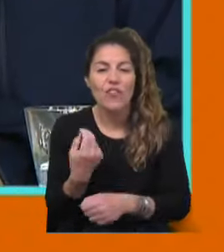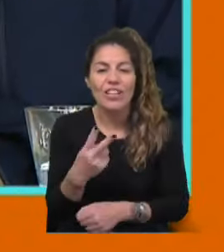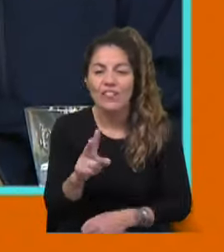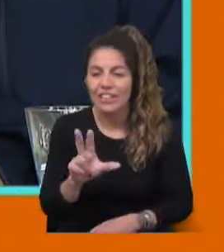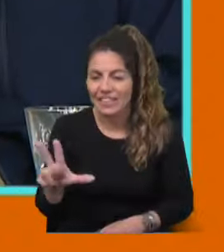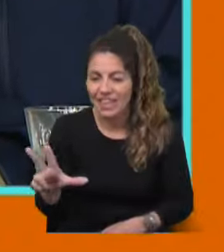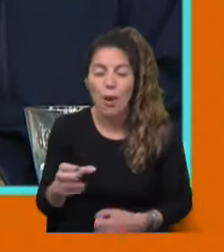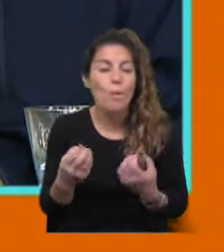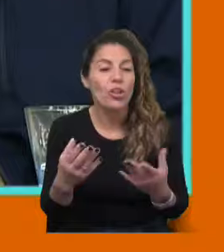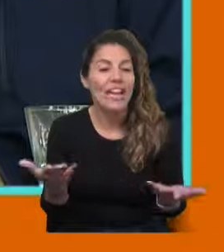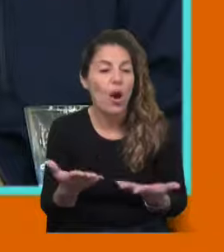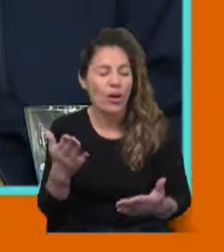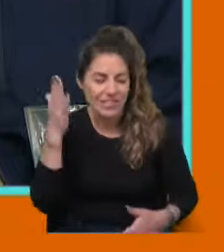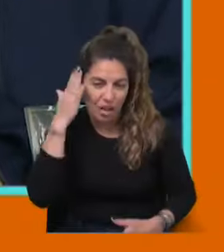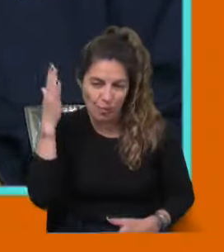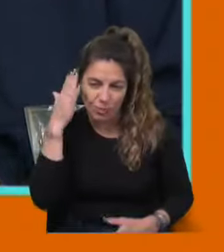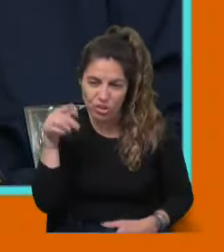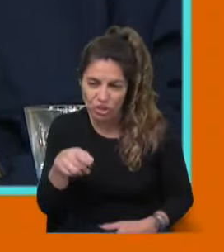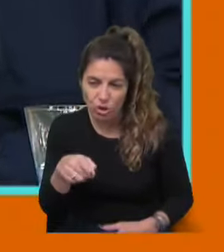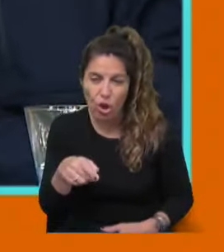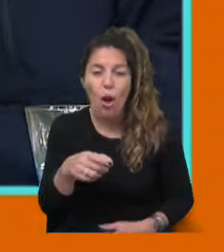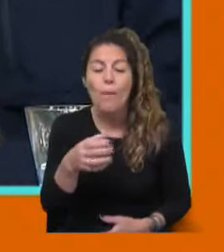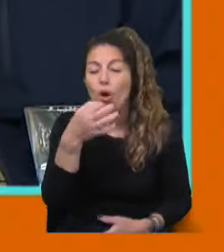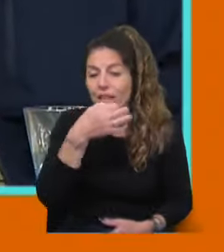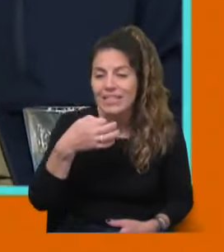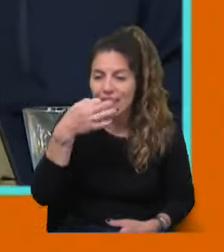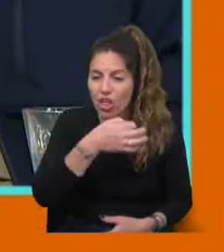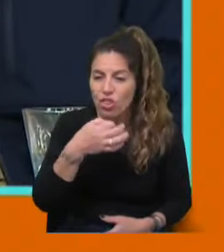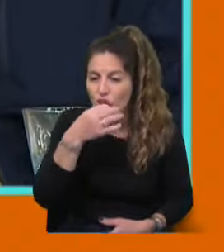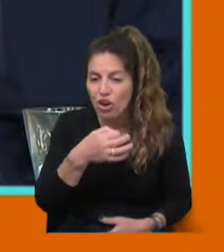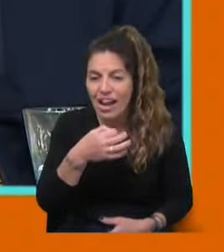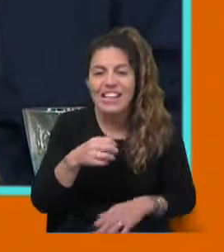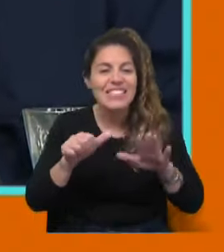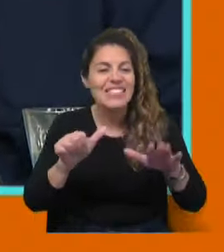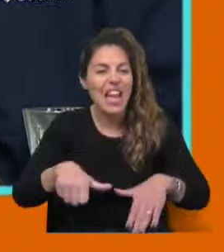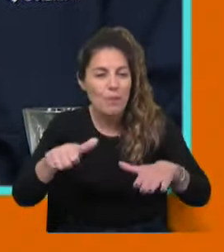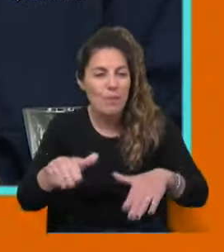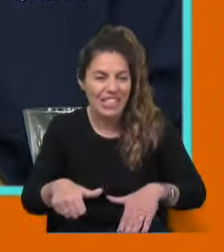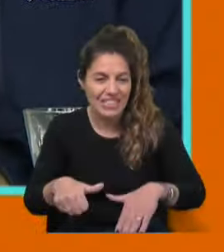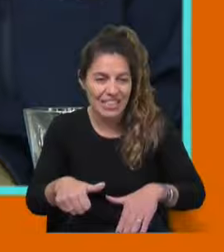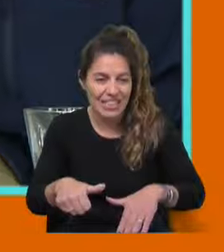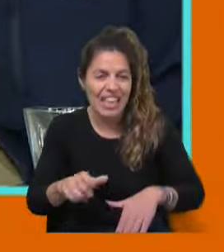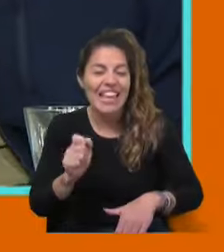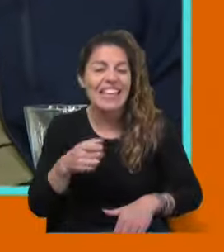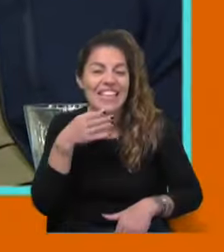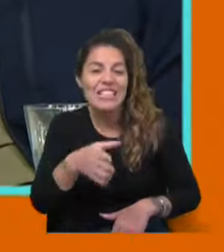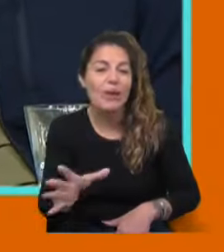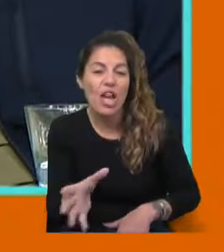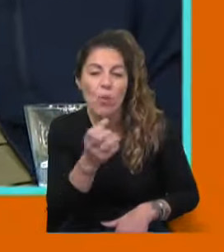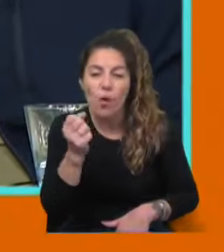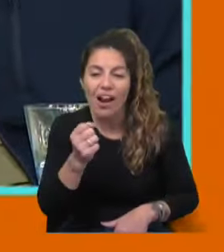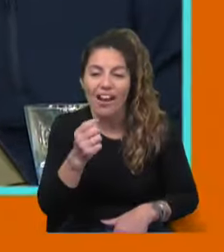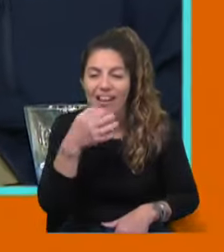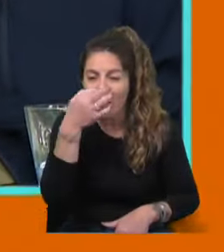¿Por qué recién nos enteramos ahora? Porque esa droga estuvo 6 meses, o sea, quienes iban a ir a buscar la droga